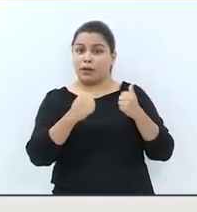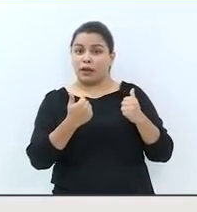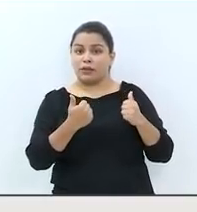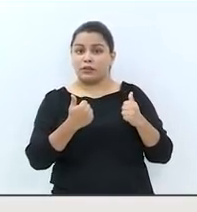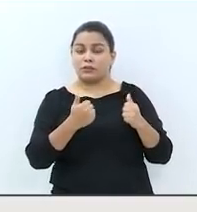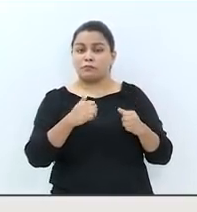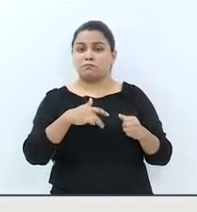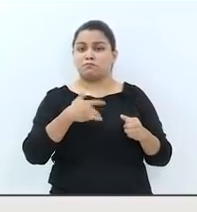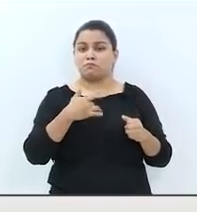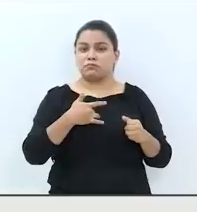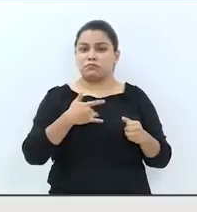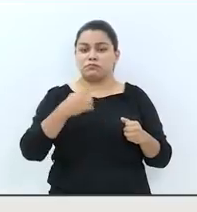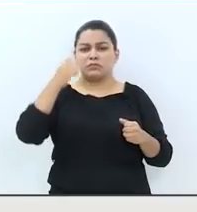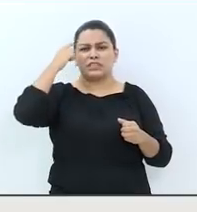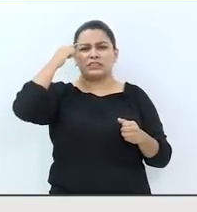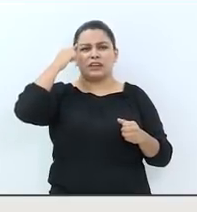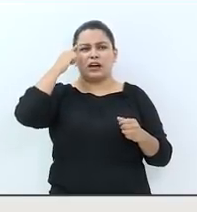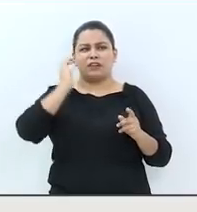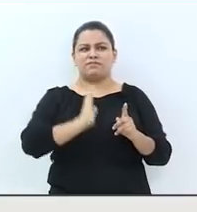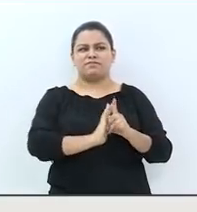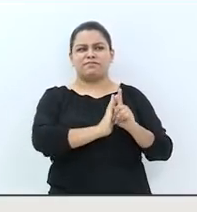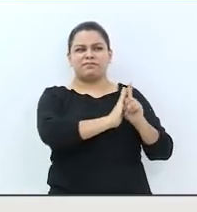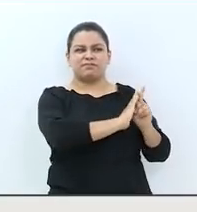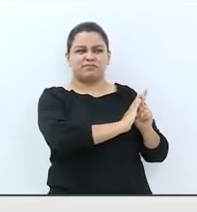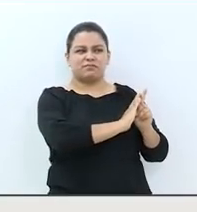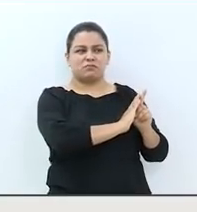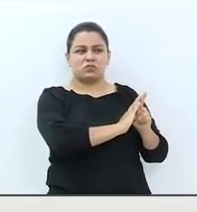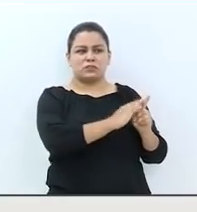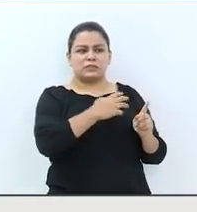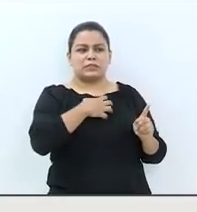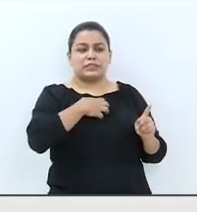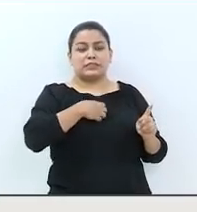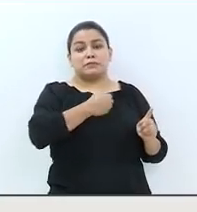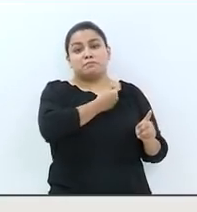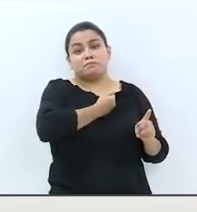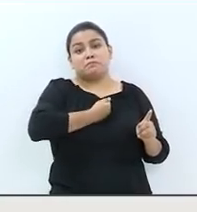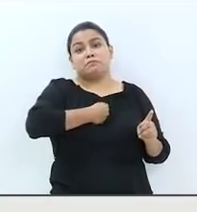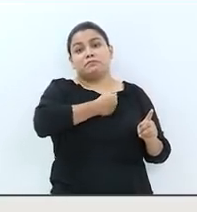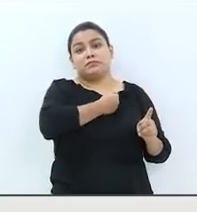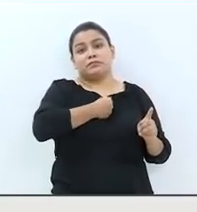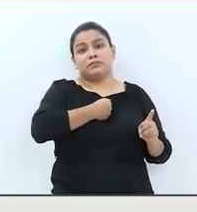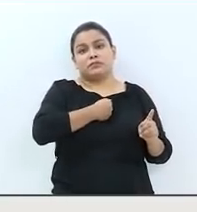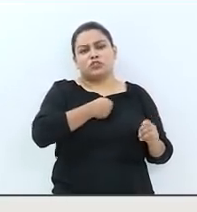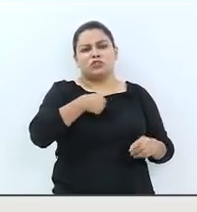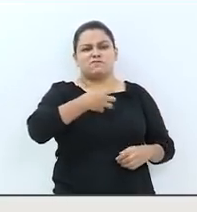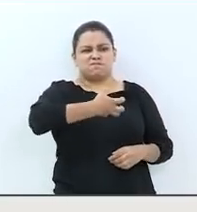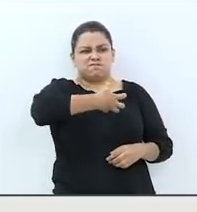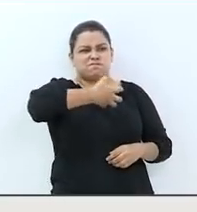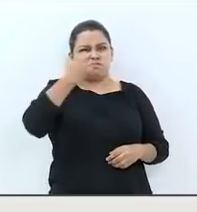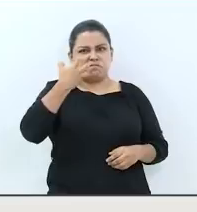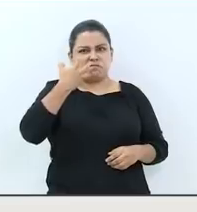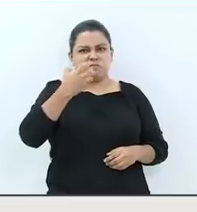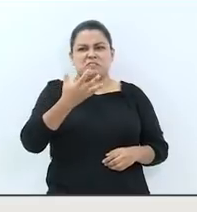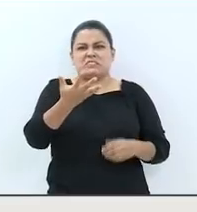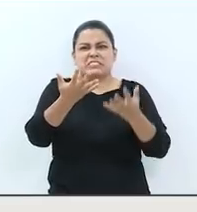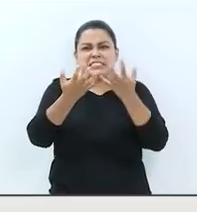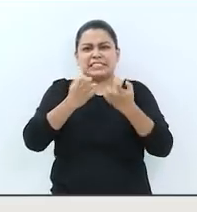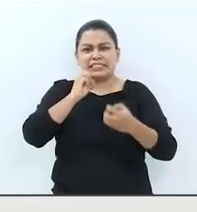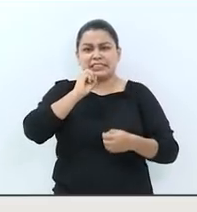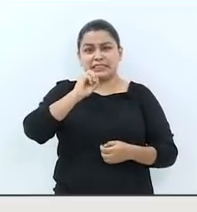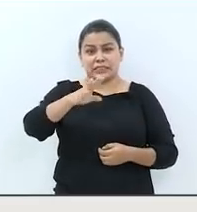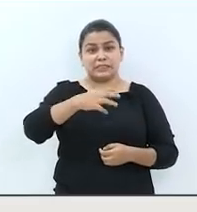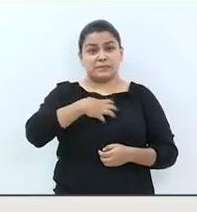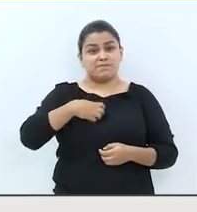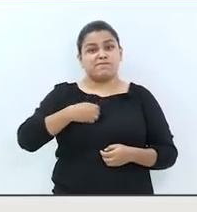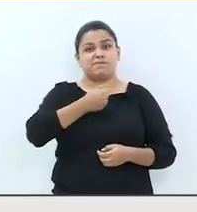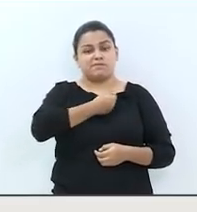esta parte de pensar si honestamente yo voy a lastimar a alguien con lo que voy a decir, si es porque estoy enojada y quiero decir cosas, pero que